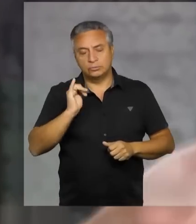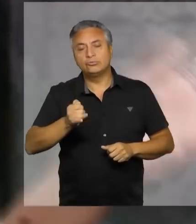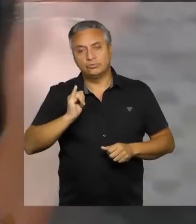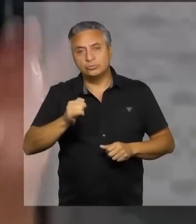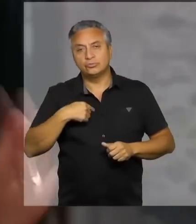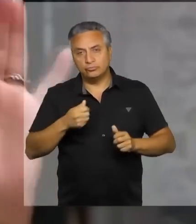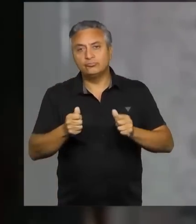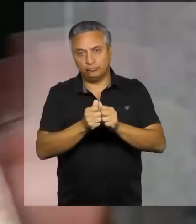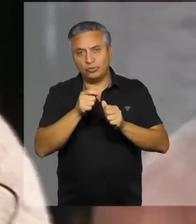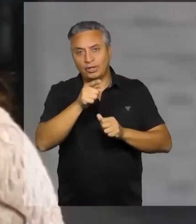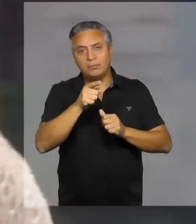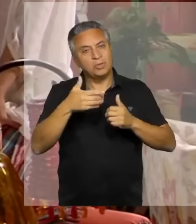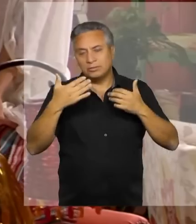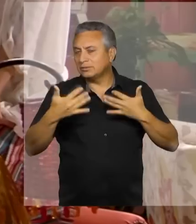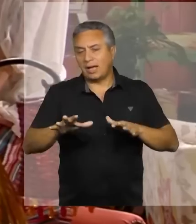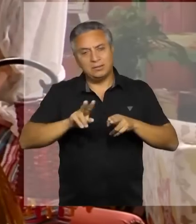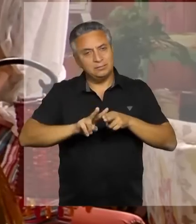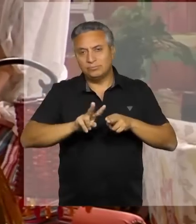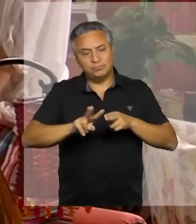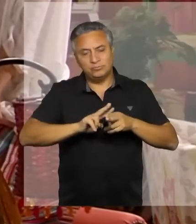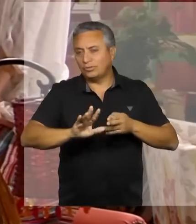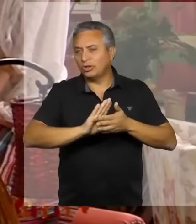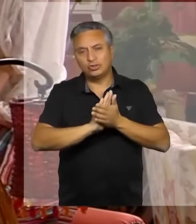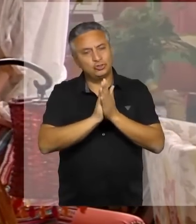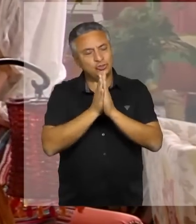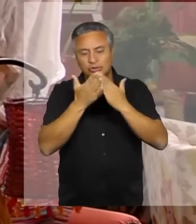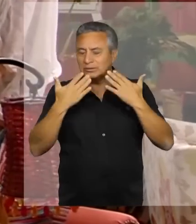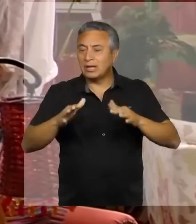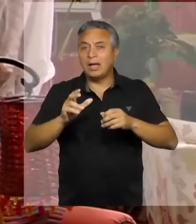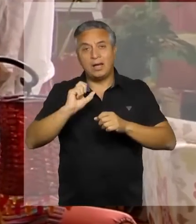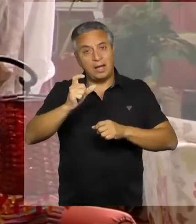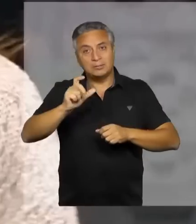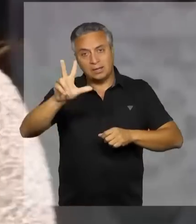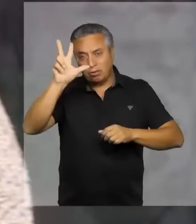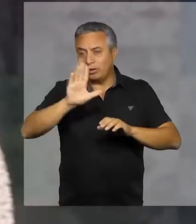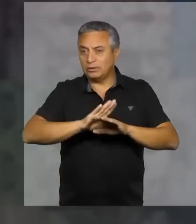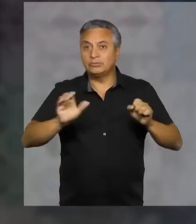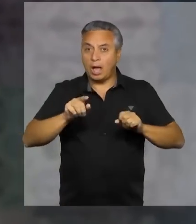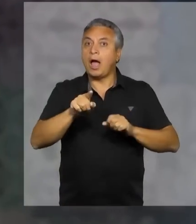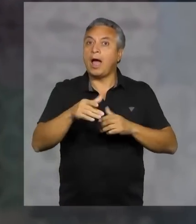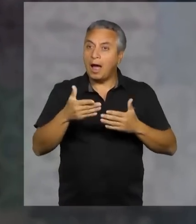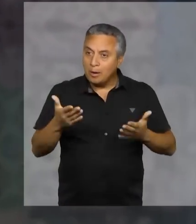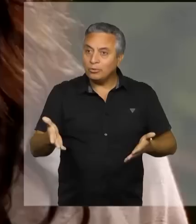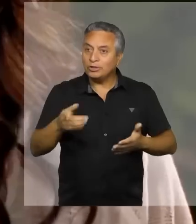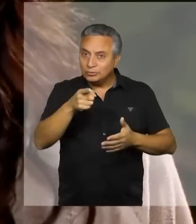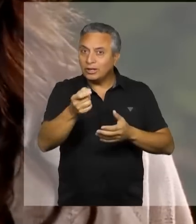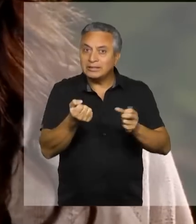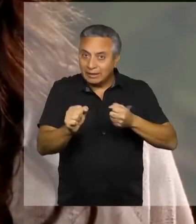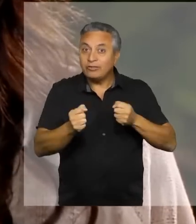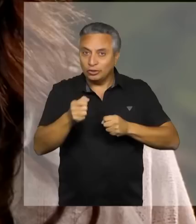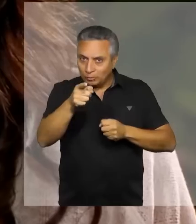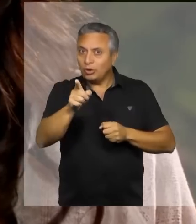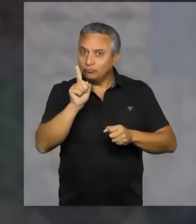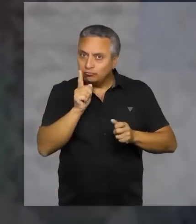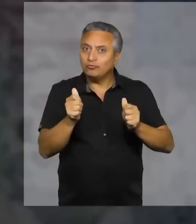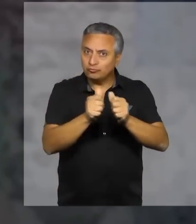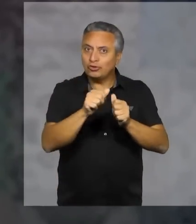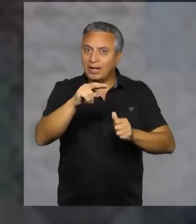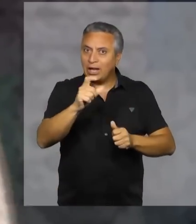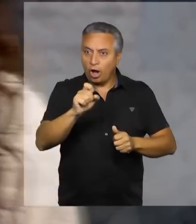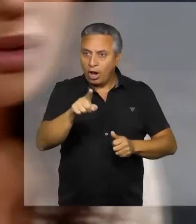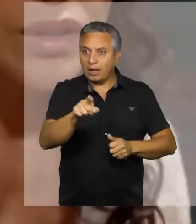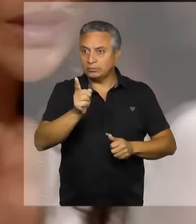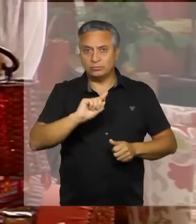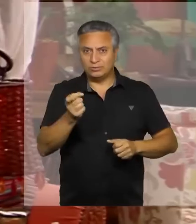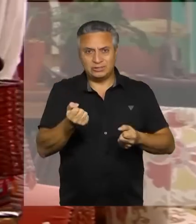estuve con él, pero ya está todo resuelto, mi amor. Gracias a Dios, está todo bien. Por eso está tan nerviosa. ¿Por qué? Porque estaba con Nicolás. No estoy nerviosa. ¿No?